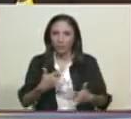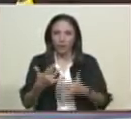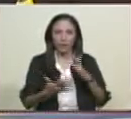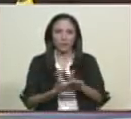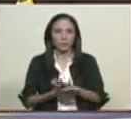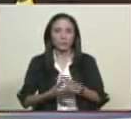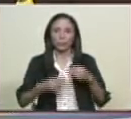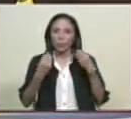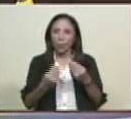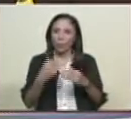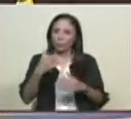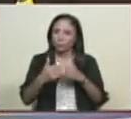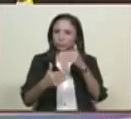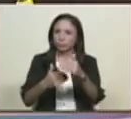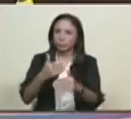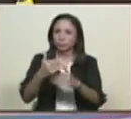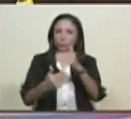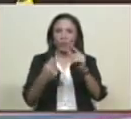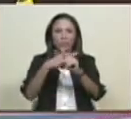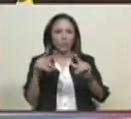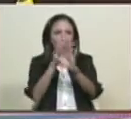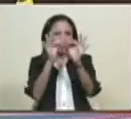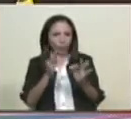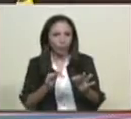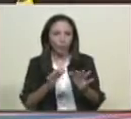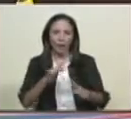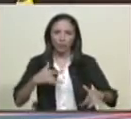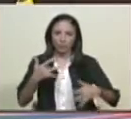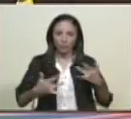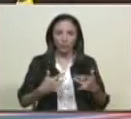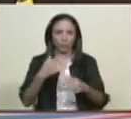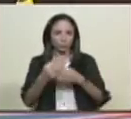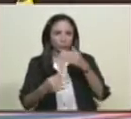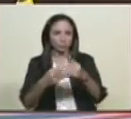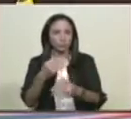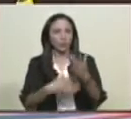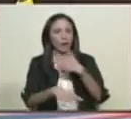justa dimensión. Y yo aprecio